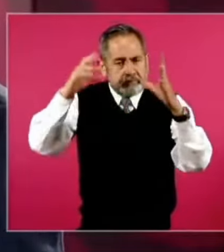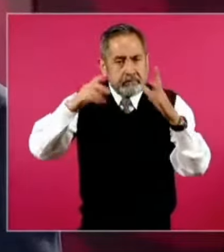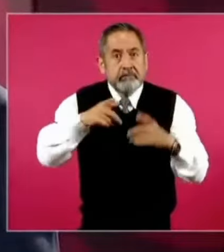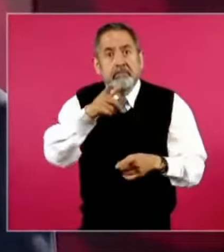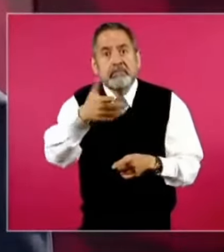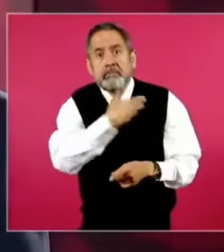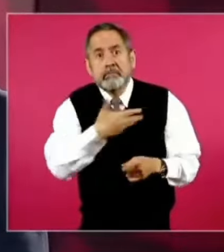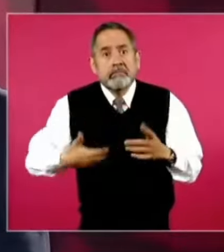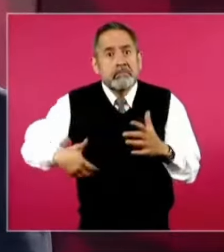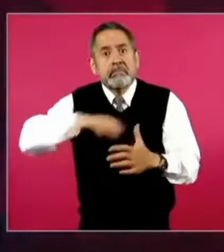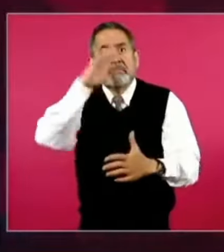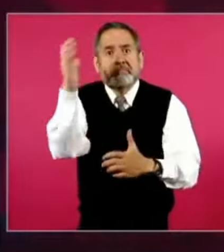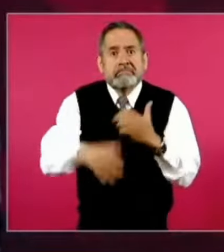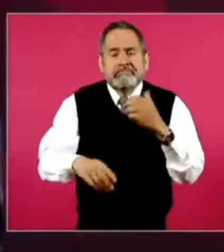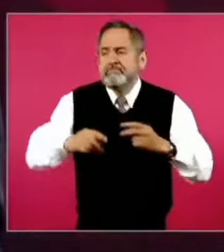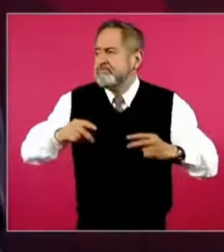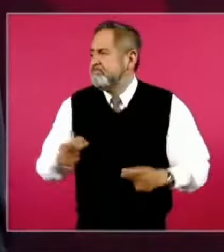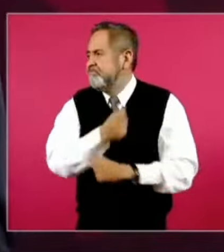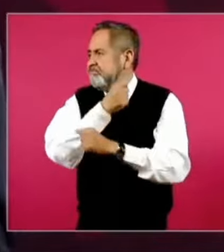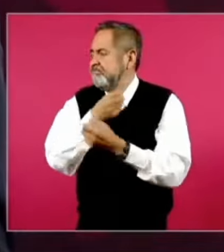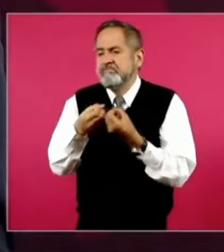ya en unos días